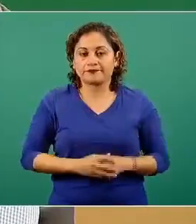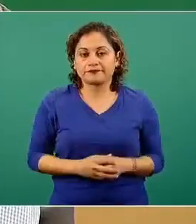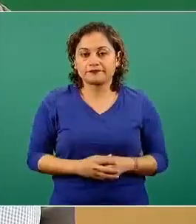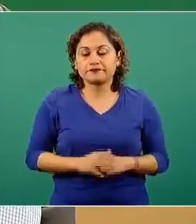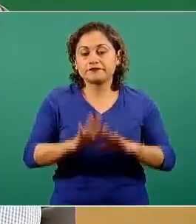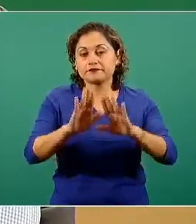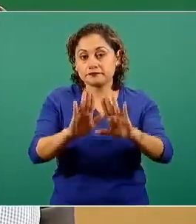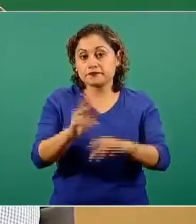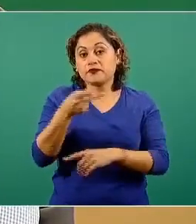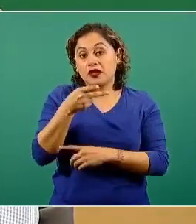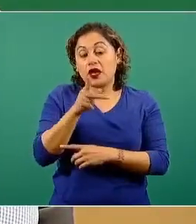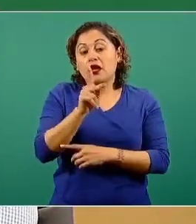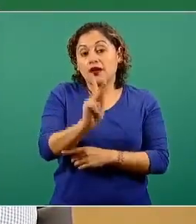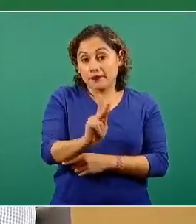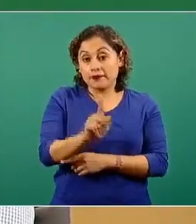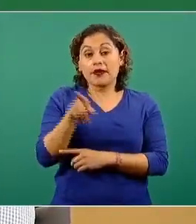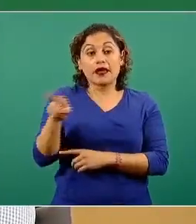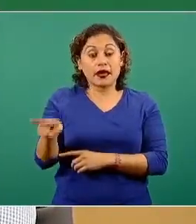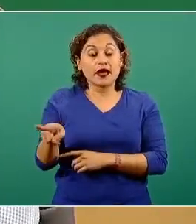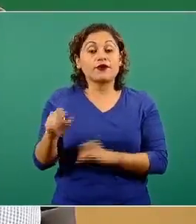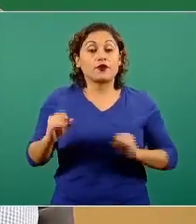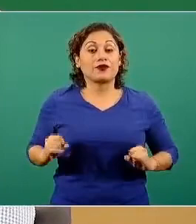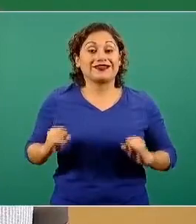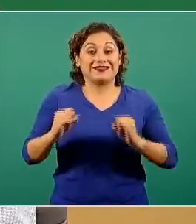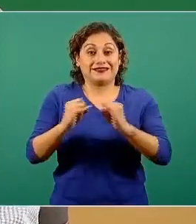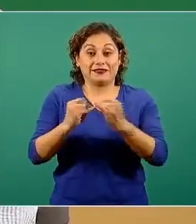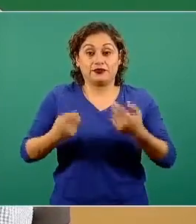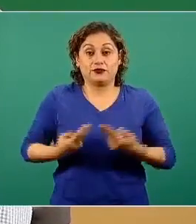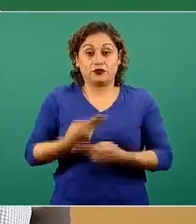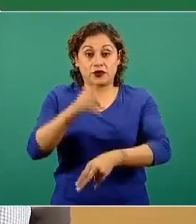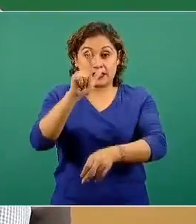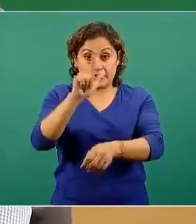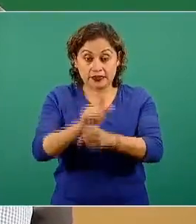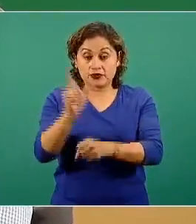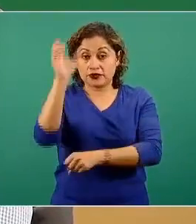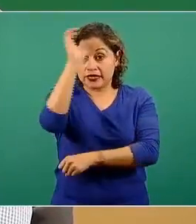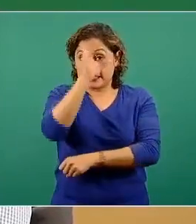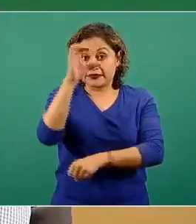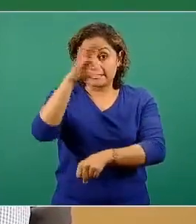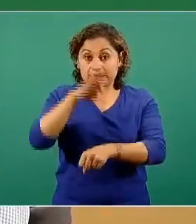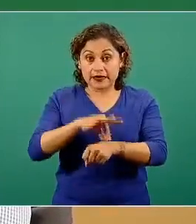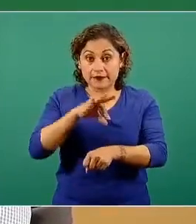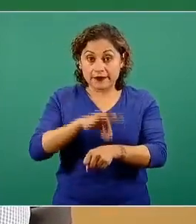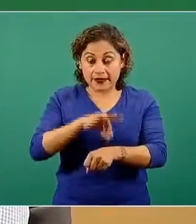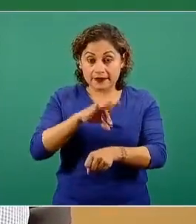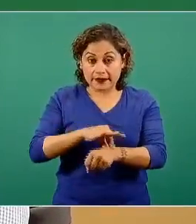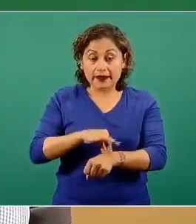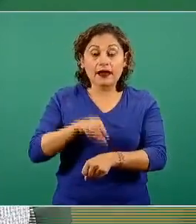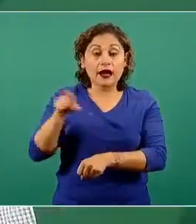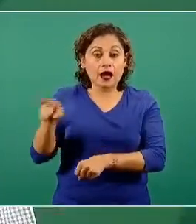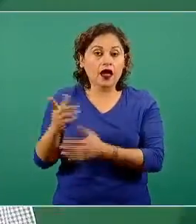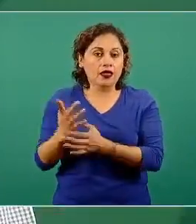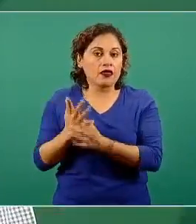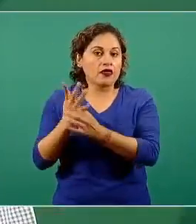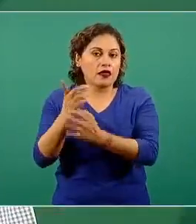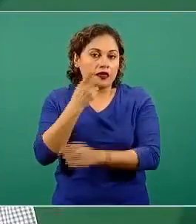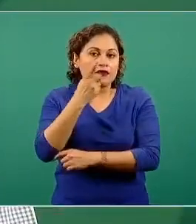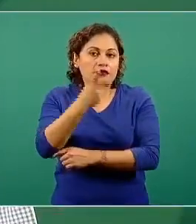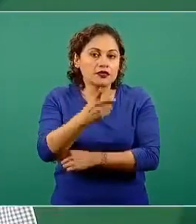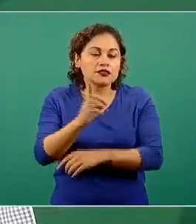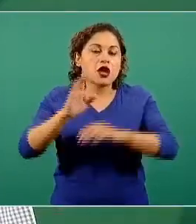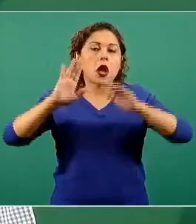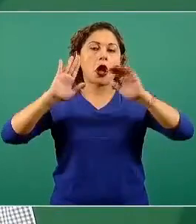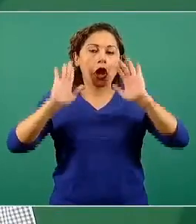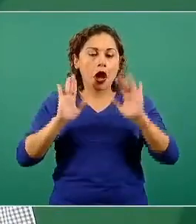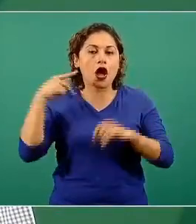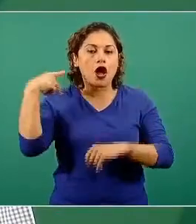lo comenta el Instituto Nacional de Ciencias Médicas y Nutrición, pues bueno, esta pudiera ser un